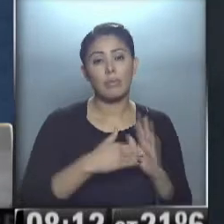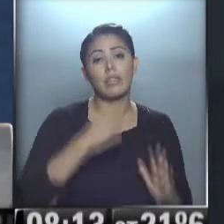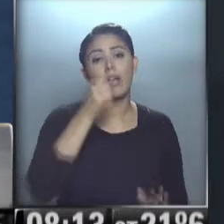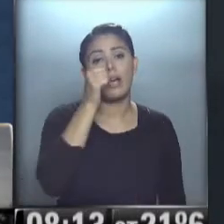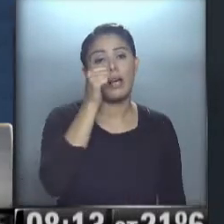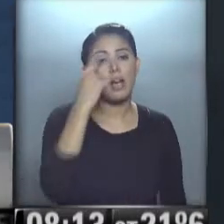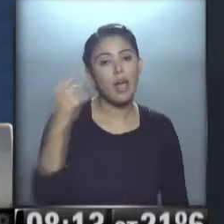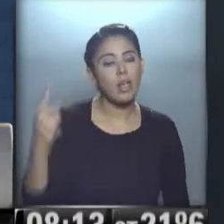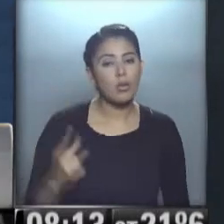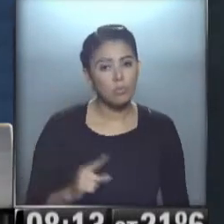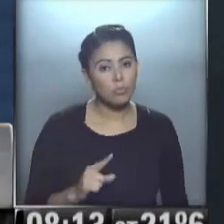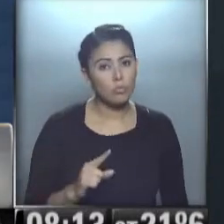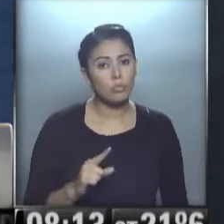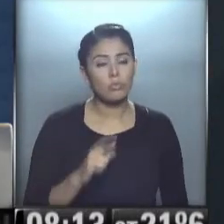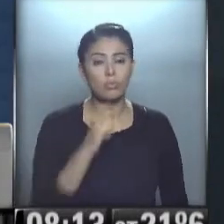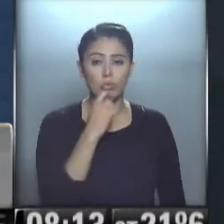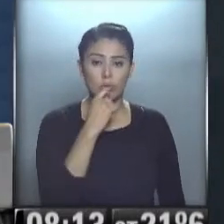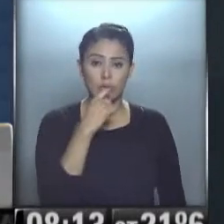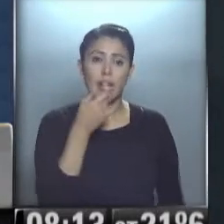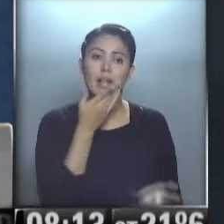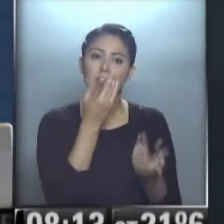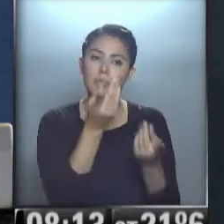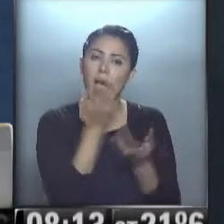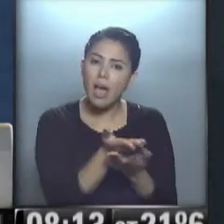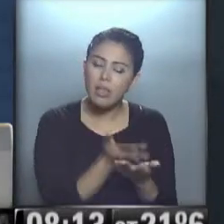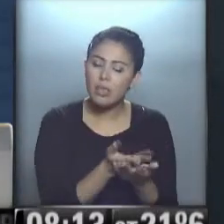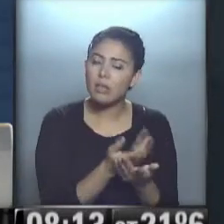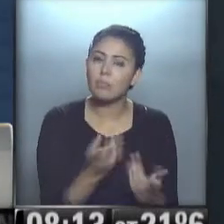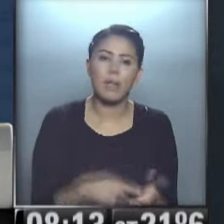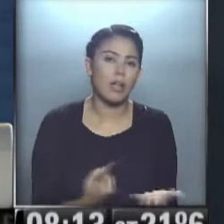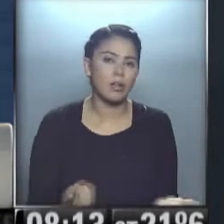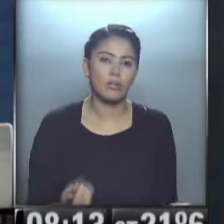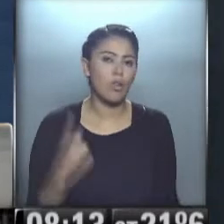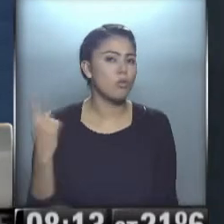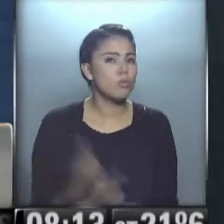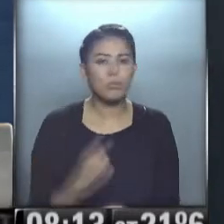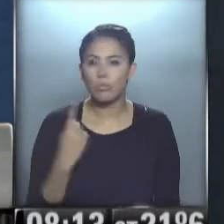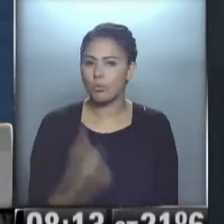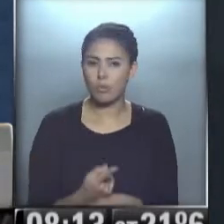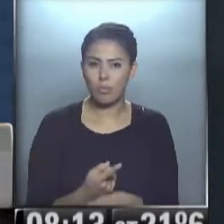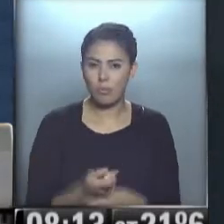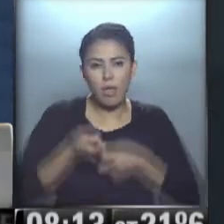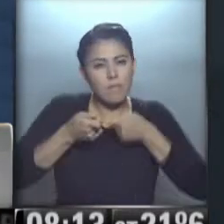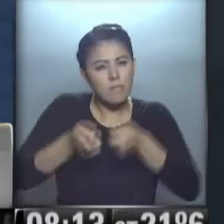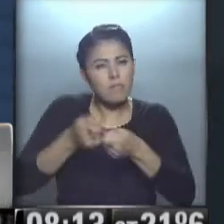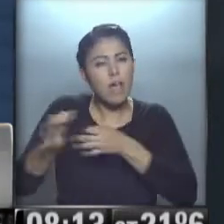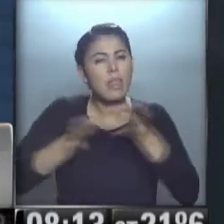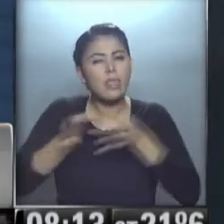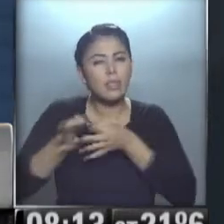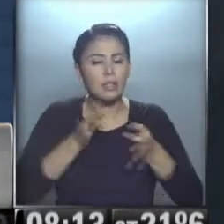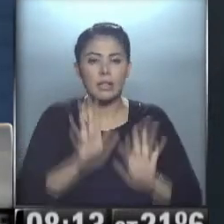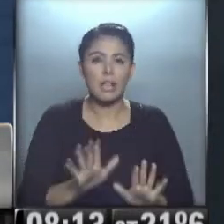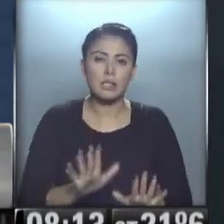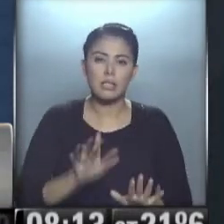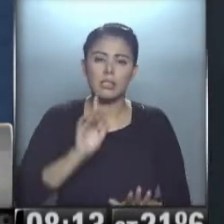de los que puedan eventualmente demandar. Pero de ningún modo debe inducirse a estrategias de esta naturaleza con